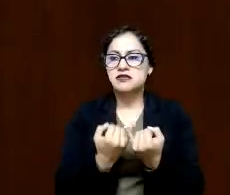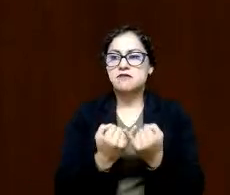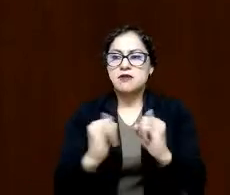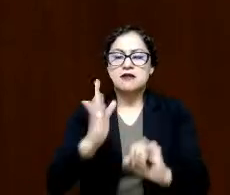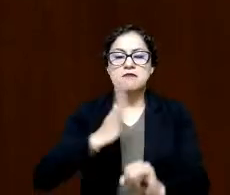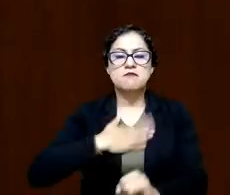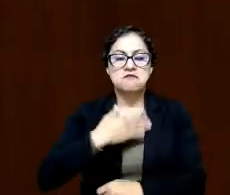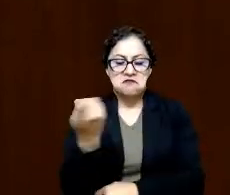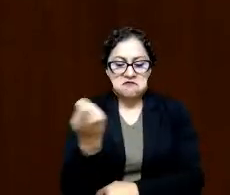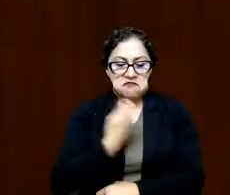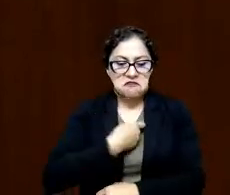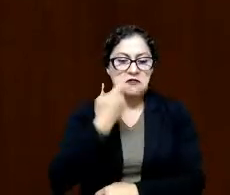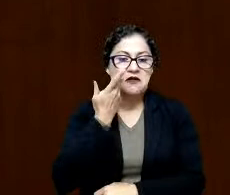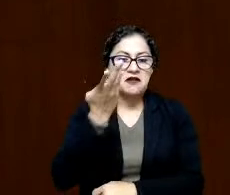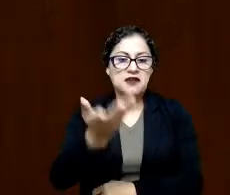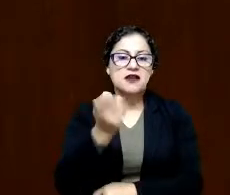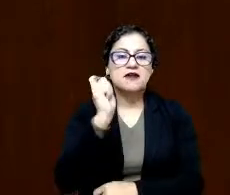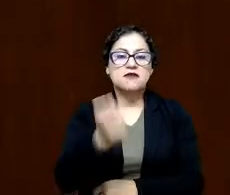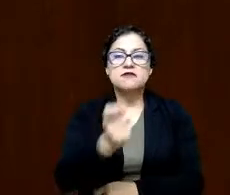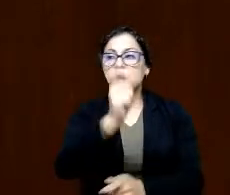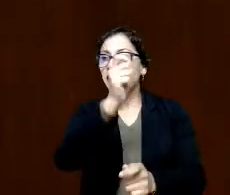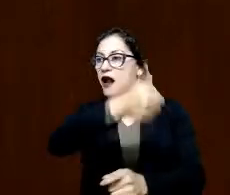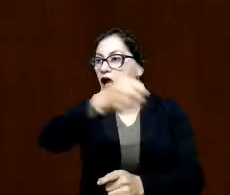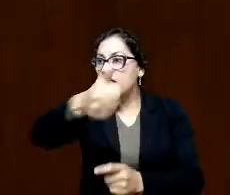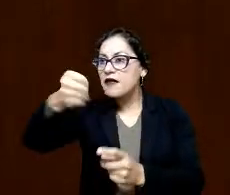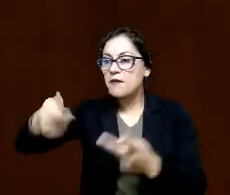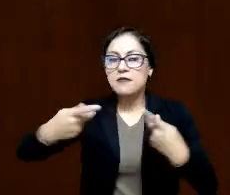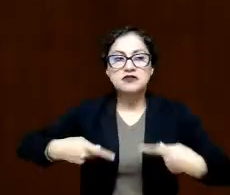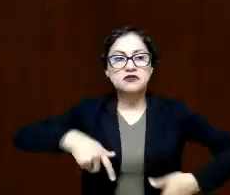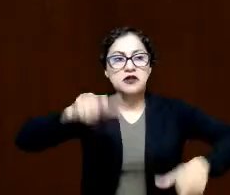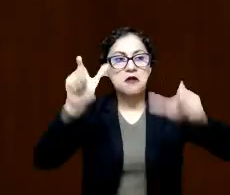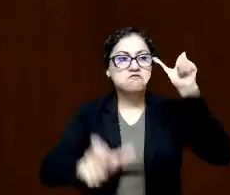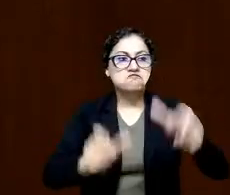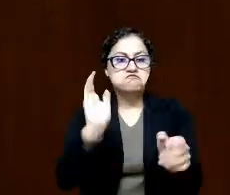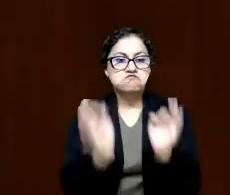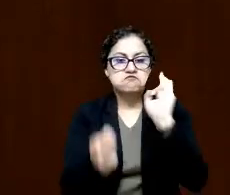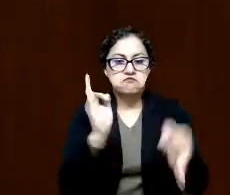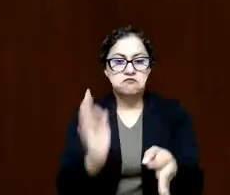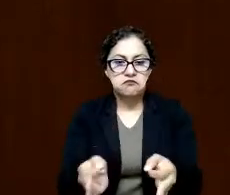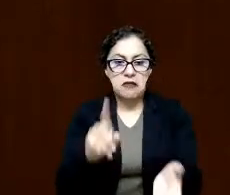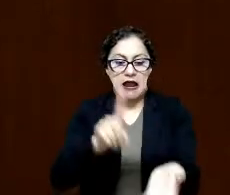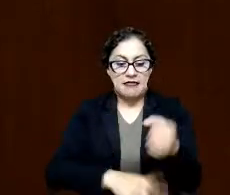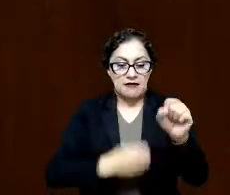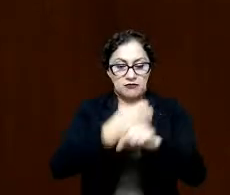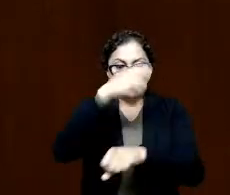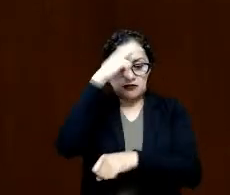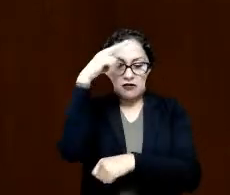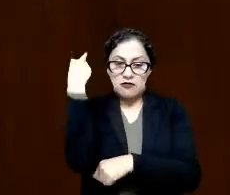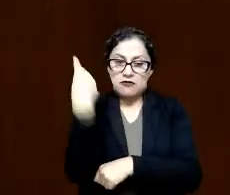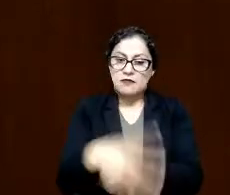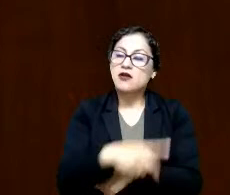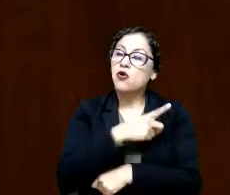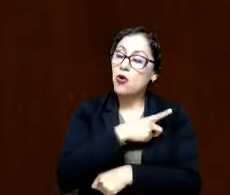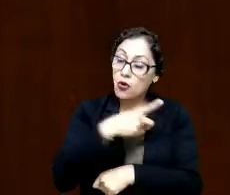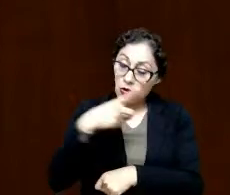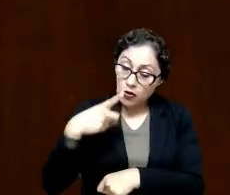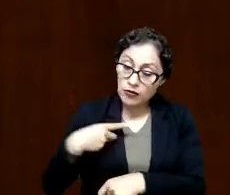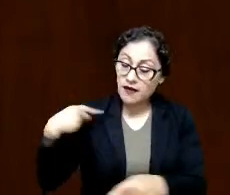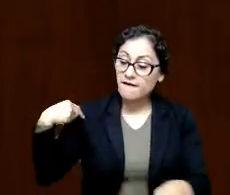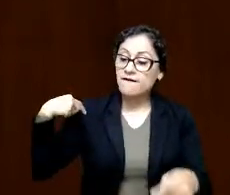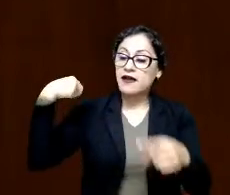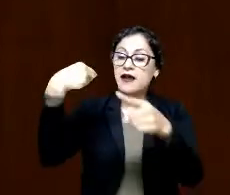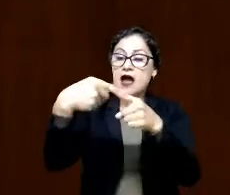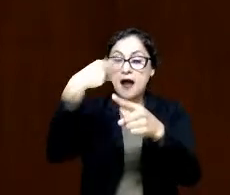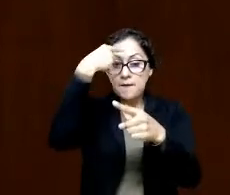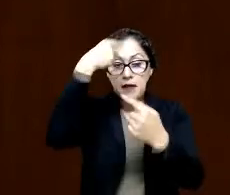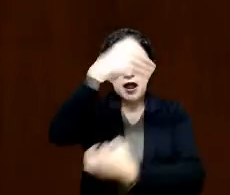para asumir la identidad de las personas en comunidad. Nuestro Estado tiene una deuda histórica con todas y todos, y